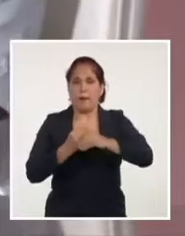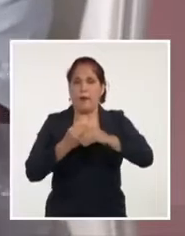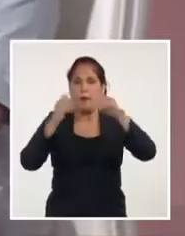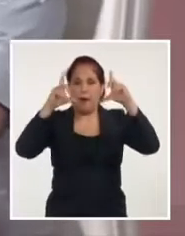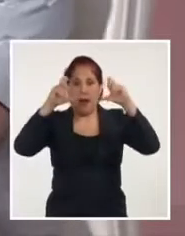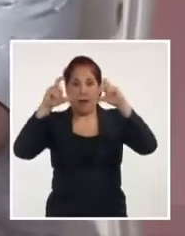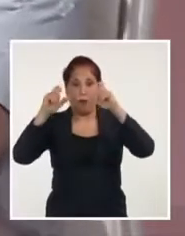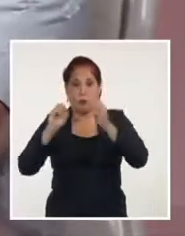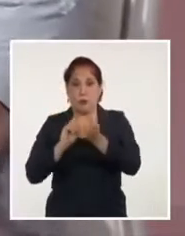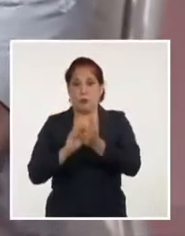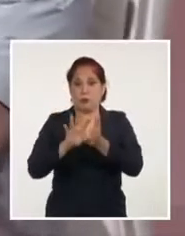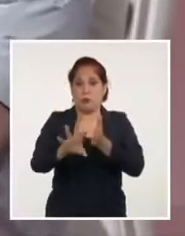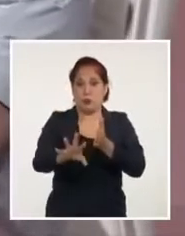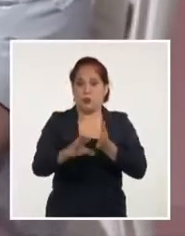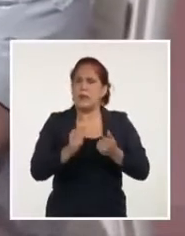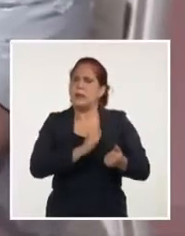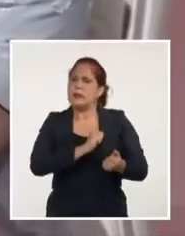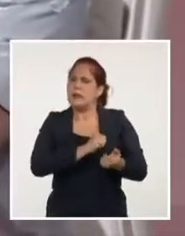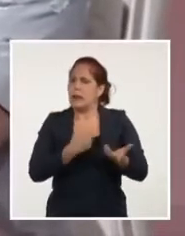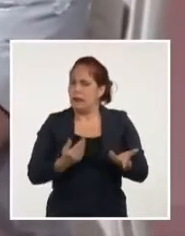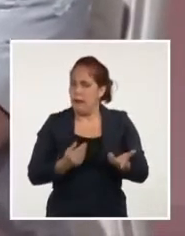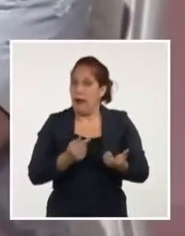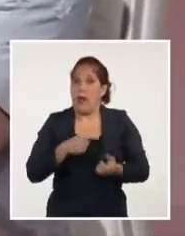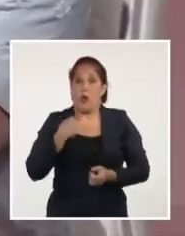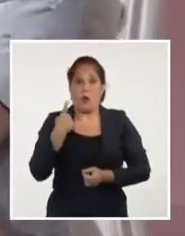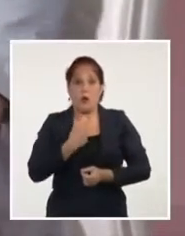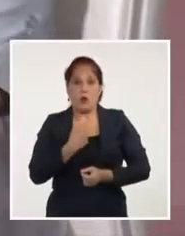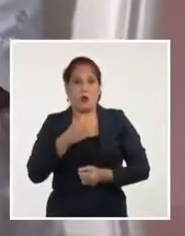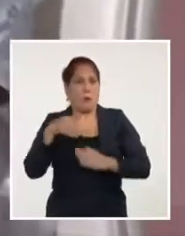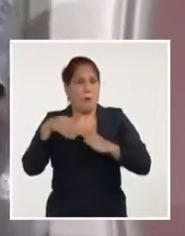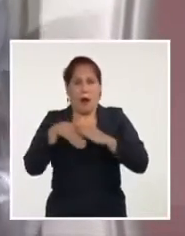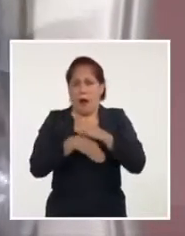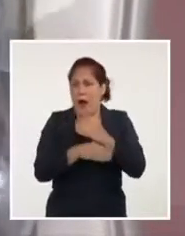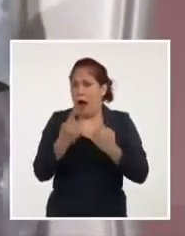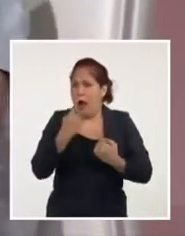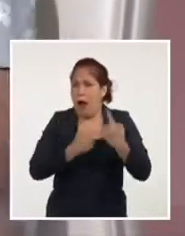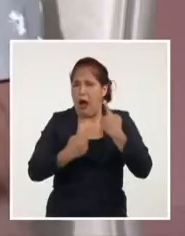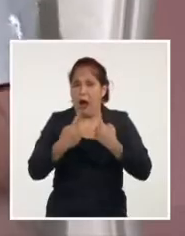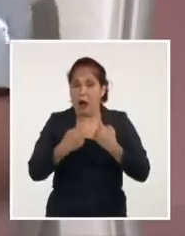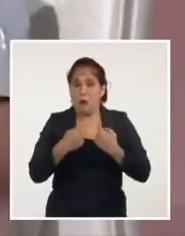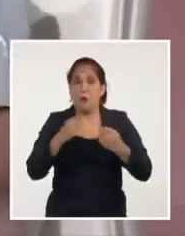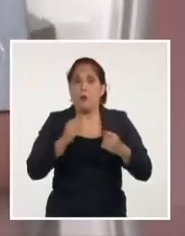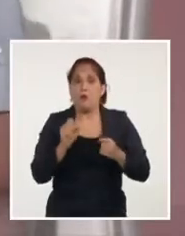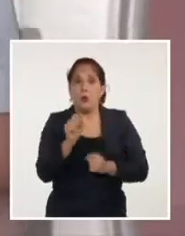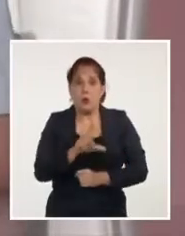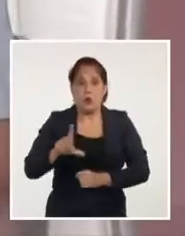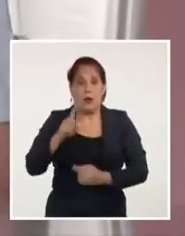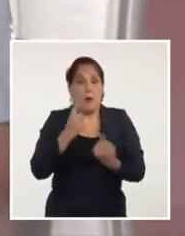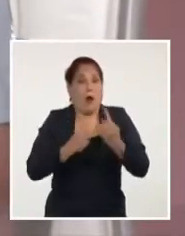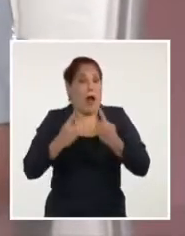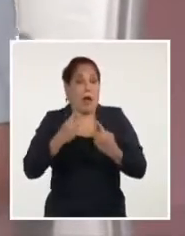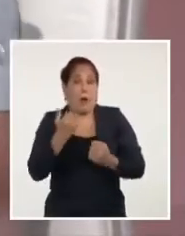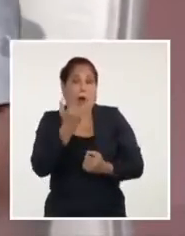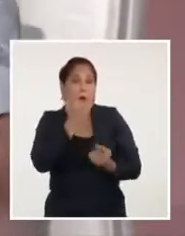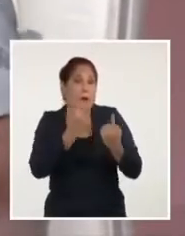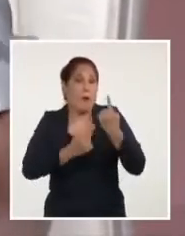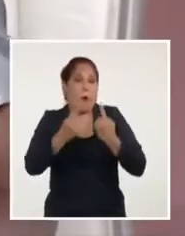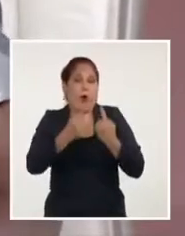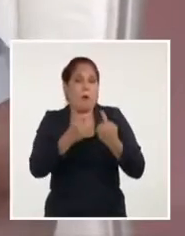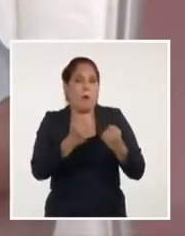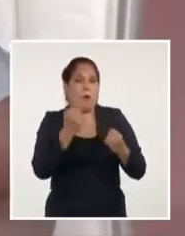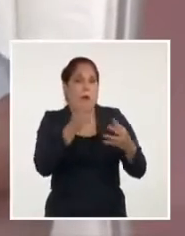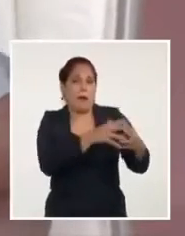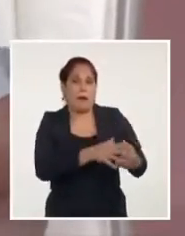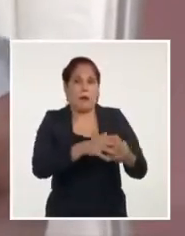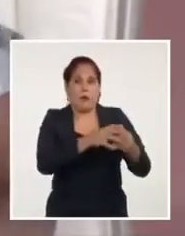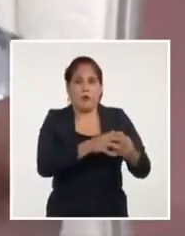que tocar eso que tenemos nosotros como seres individuales, pero que también construimos socialmente como colectivos,